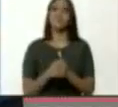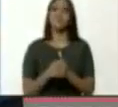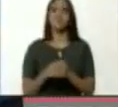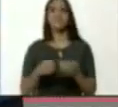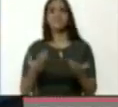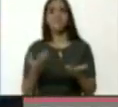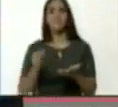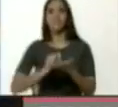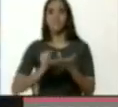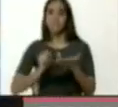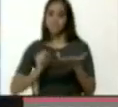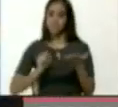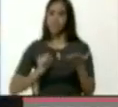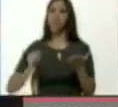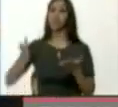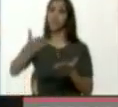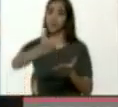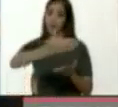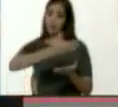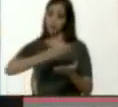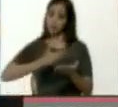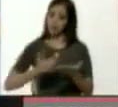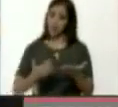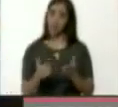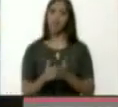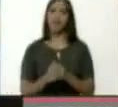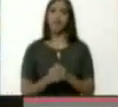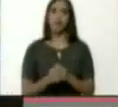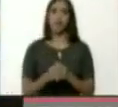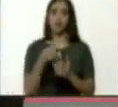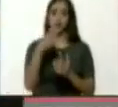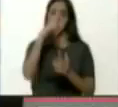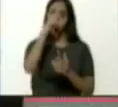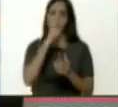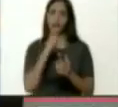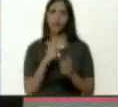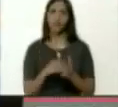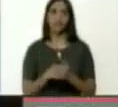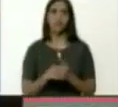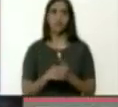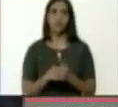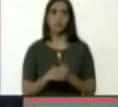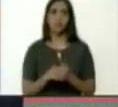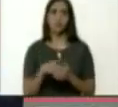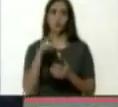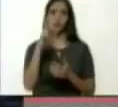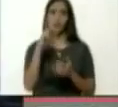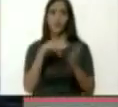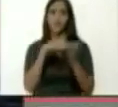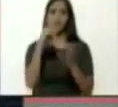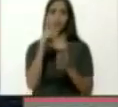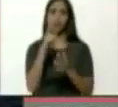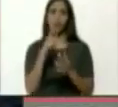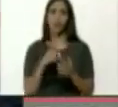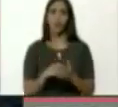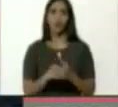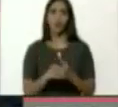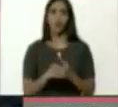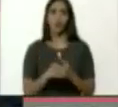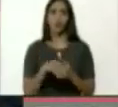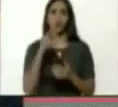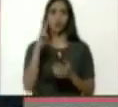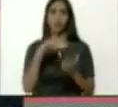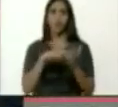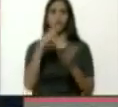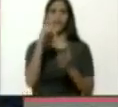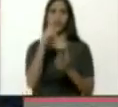están planteando, o sea, recojan sus firmas dentro del año, que dentro de dos años. No, eso es 2021. Y sacan el presidente. 2021.